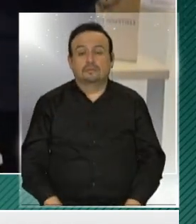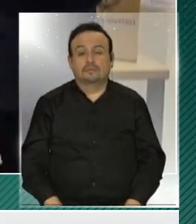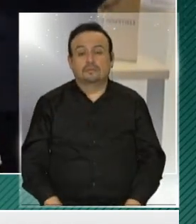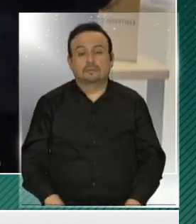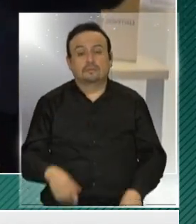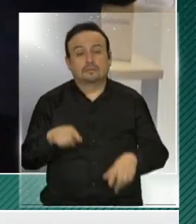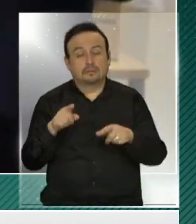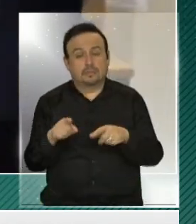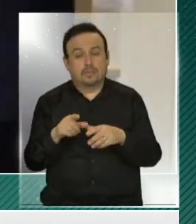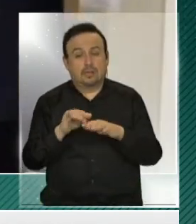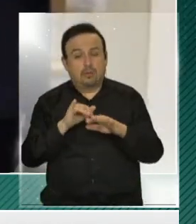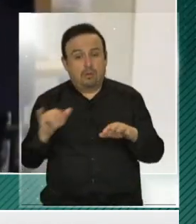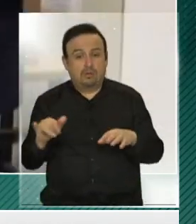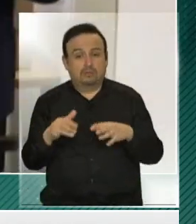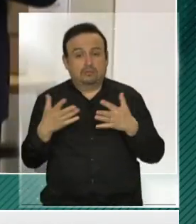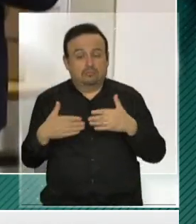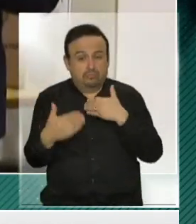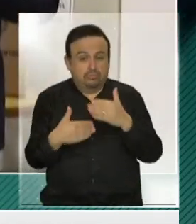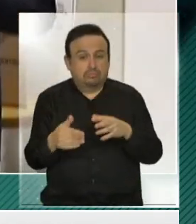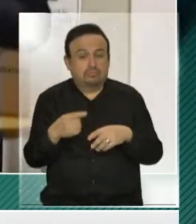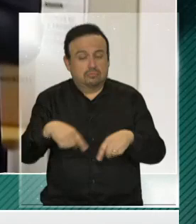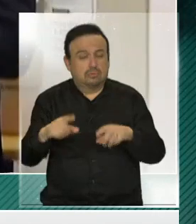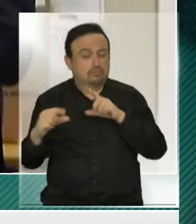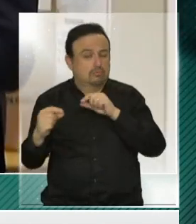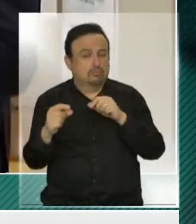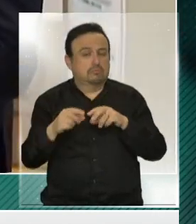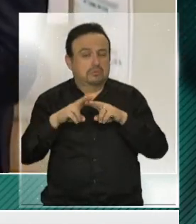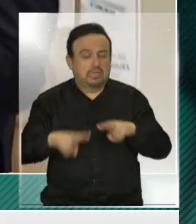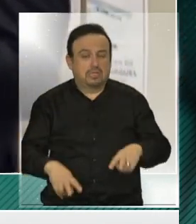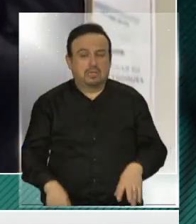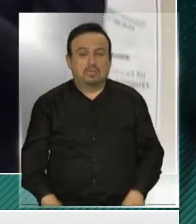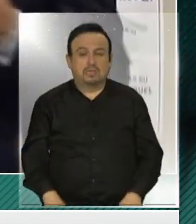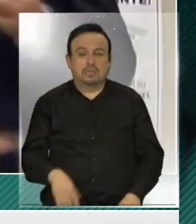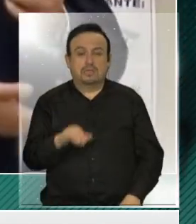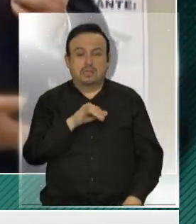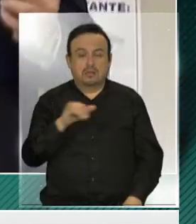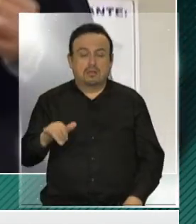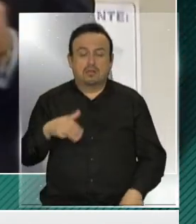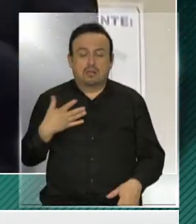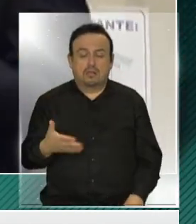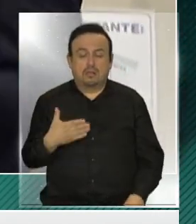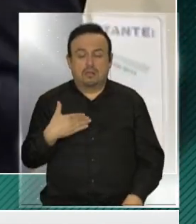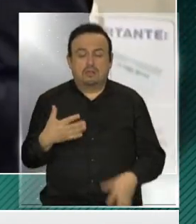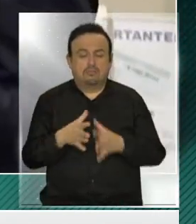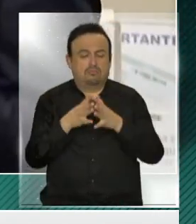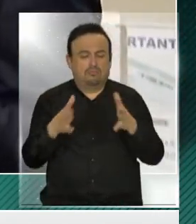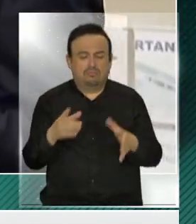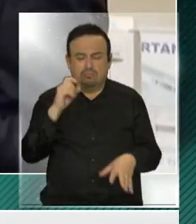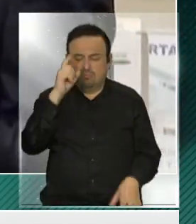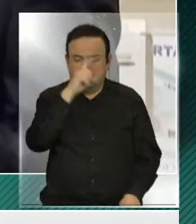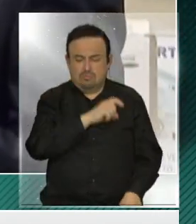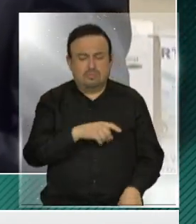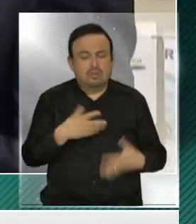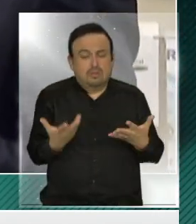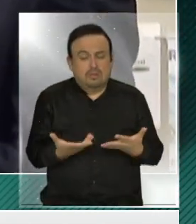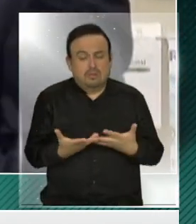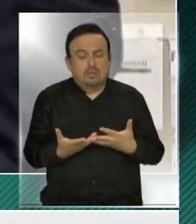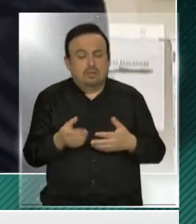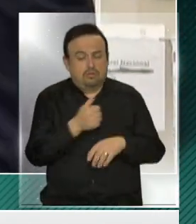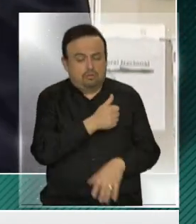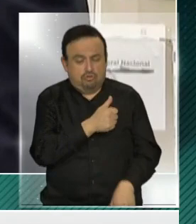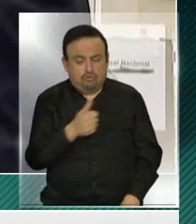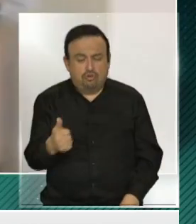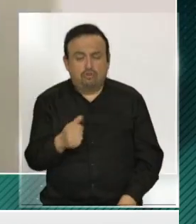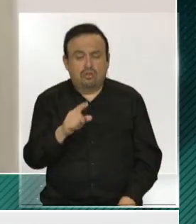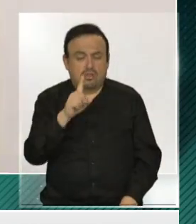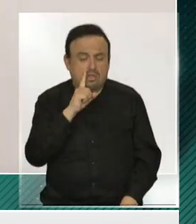de cuando pase la elección vamos a hablar más tranquilo, Gustavo. Nosotros estamos en una enorme crisis y como tal todos tenemos